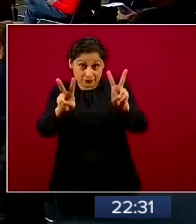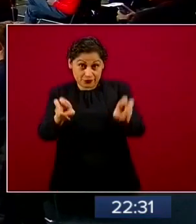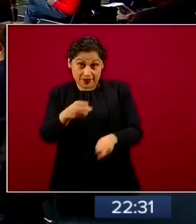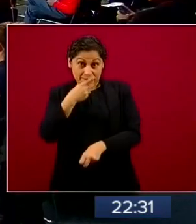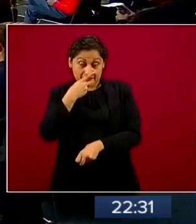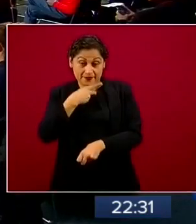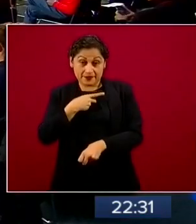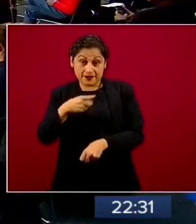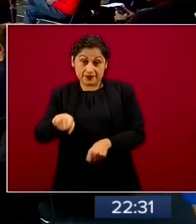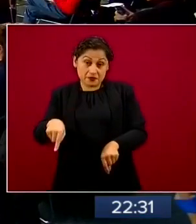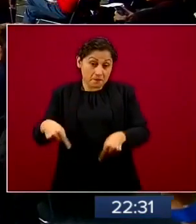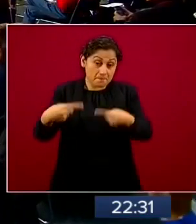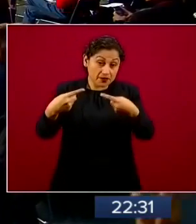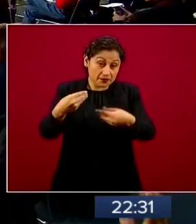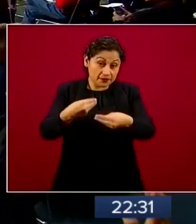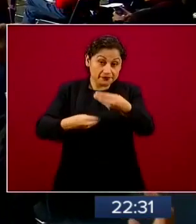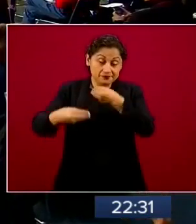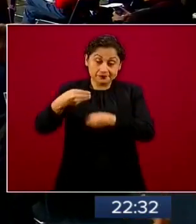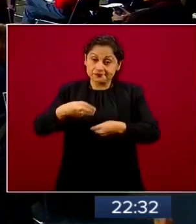fuese